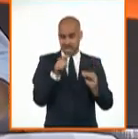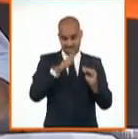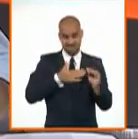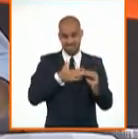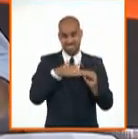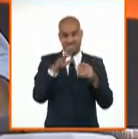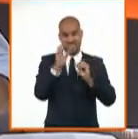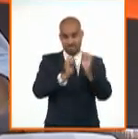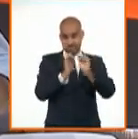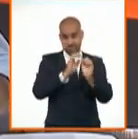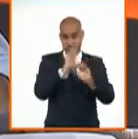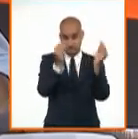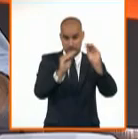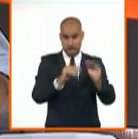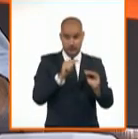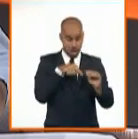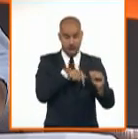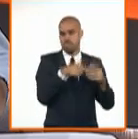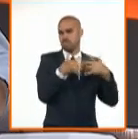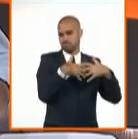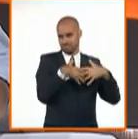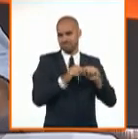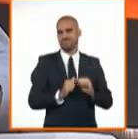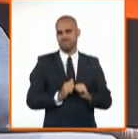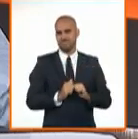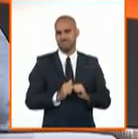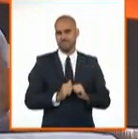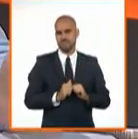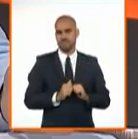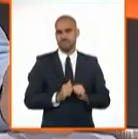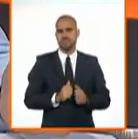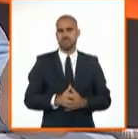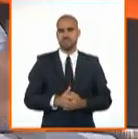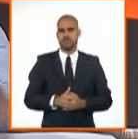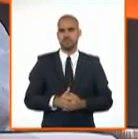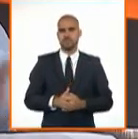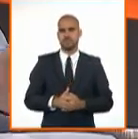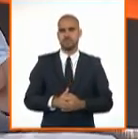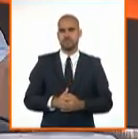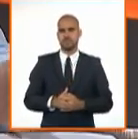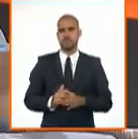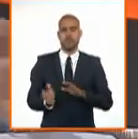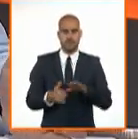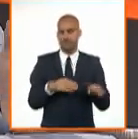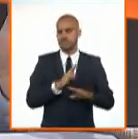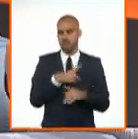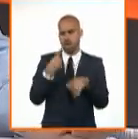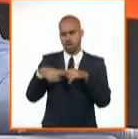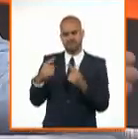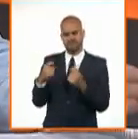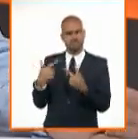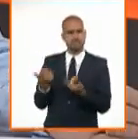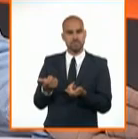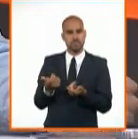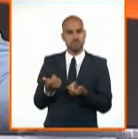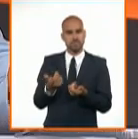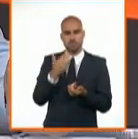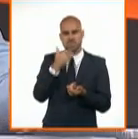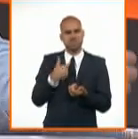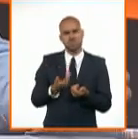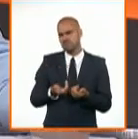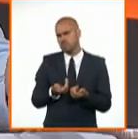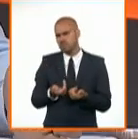que es fuerte también decir que la otra parte del dinero inevitablemente hay que adquirirla con el